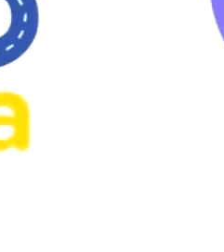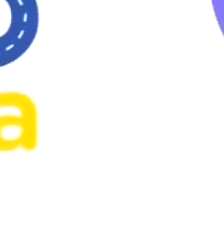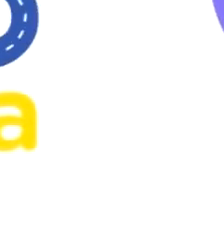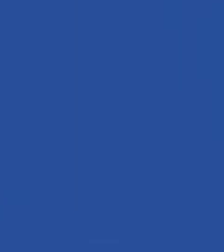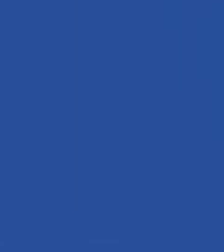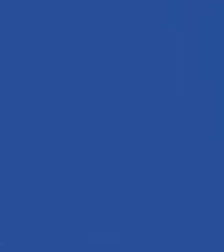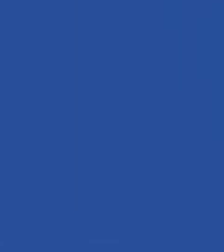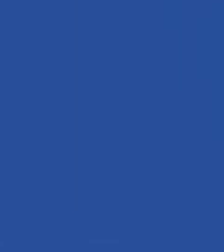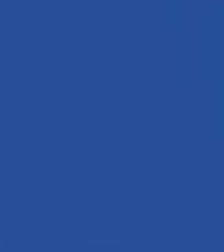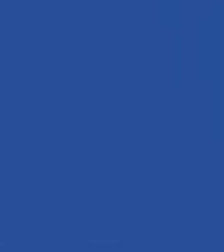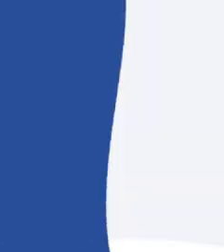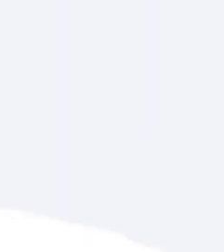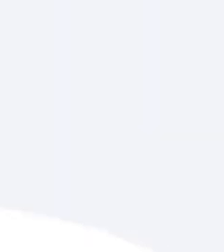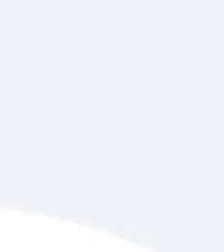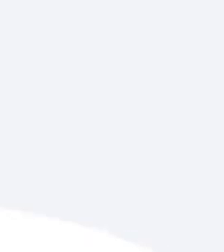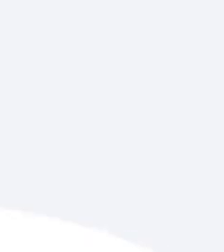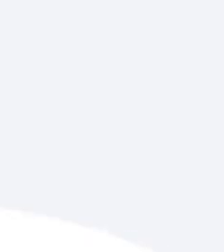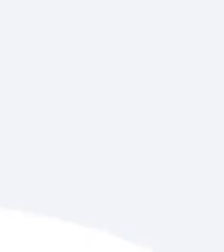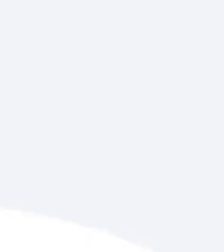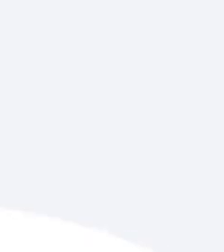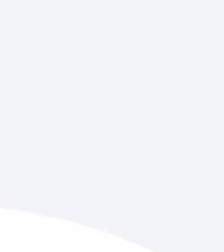en Casa.